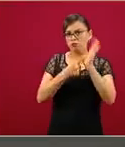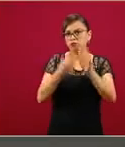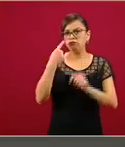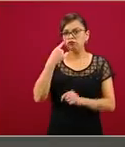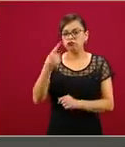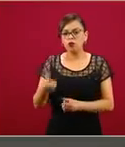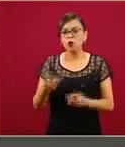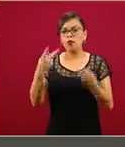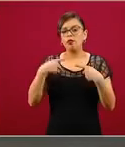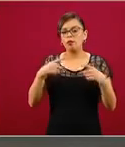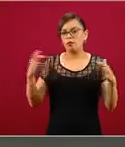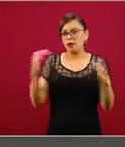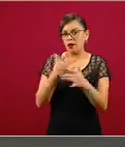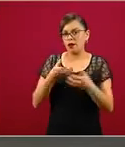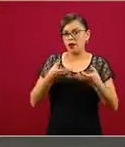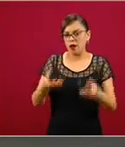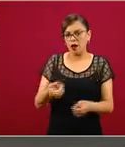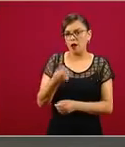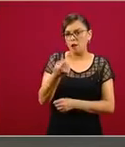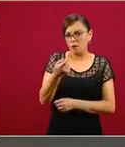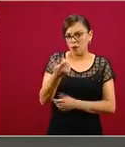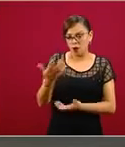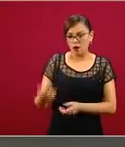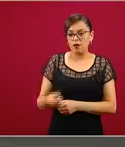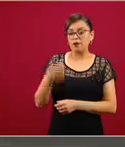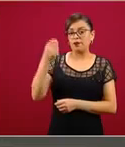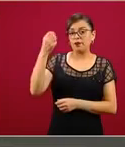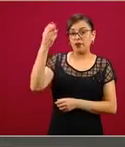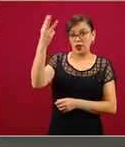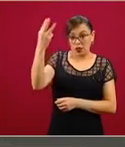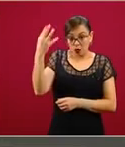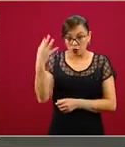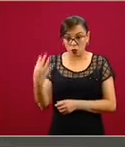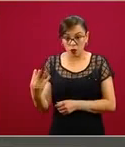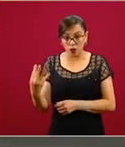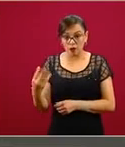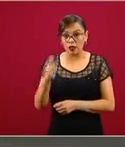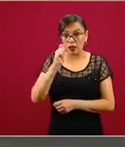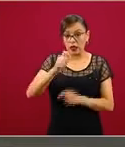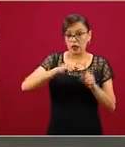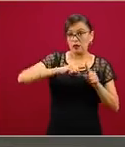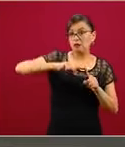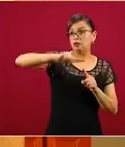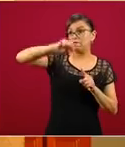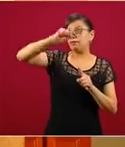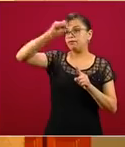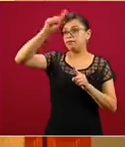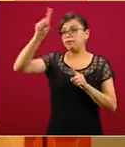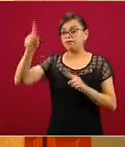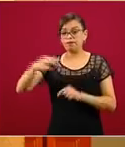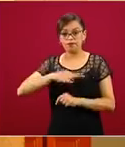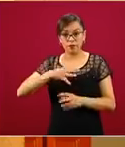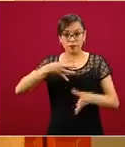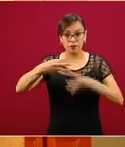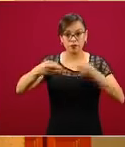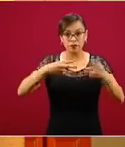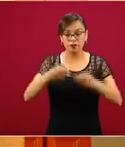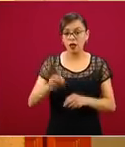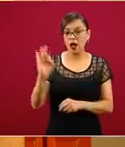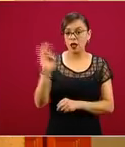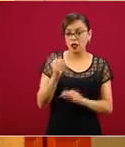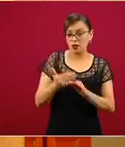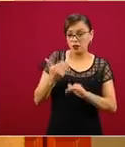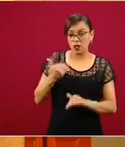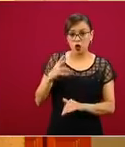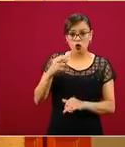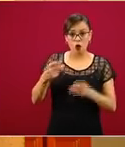3/4 partes del tamaño de la curva epidémica que hubiéramos tenido si no se hubieran hecho estas intervenciones. ¿De quién es